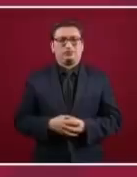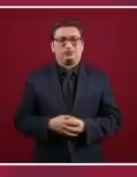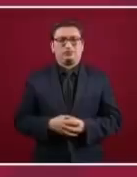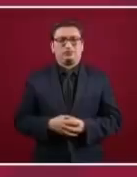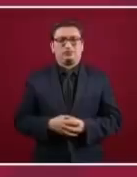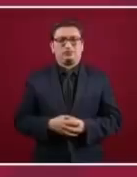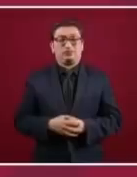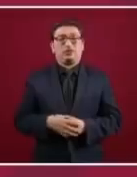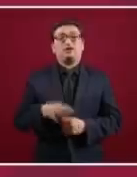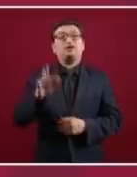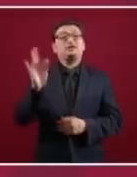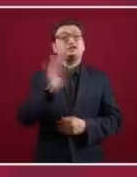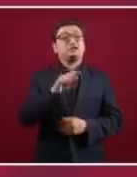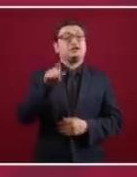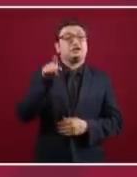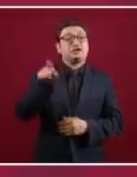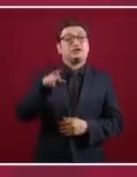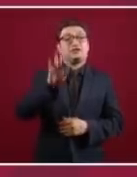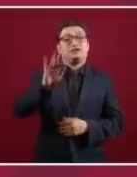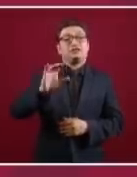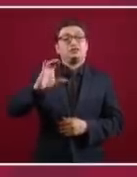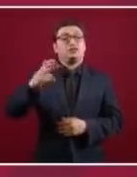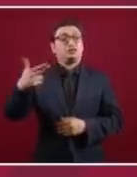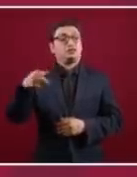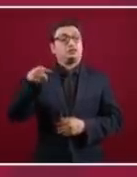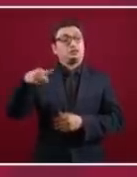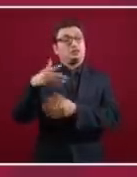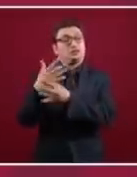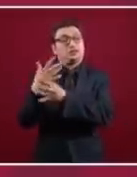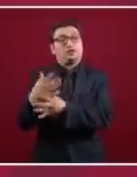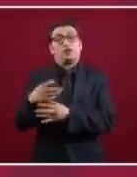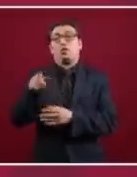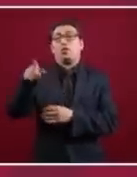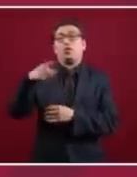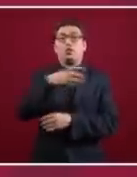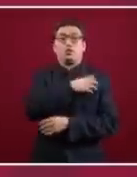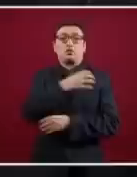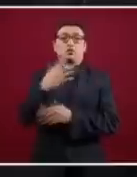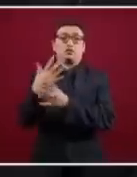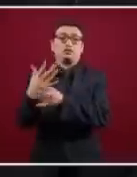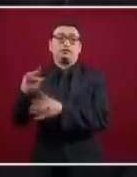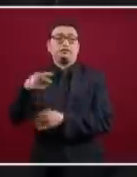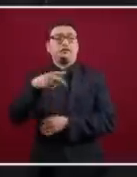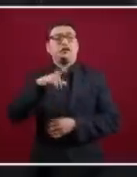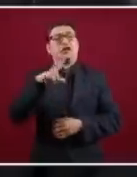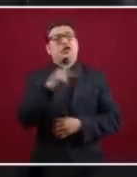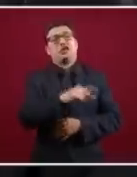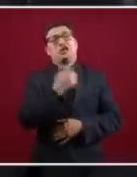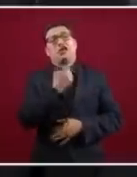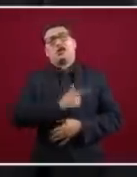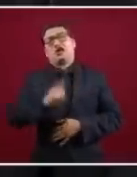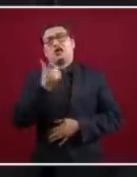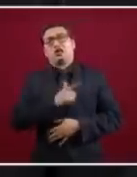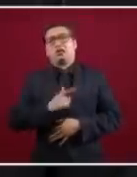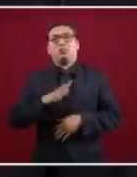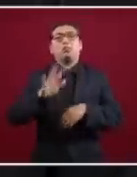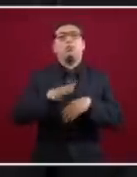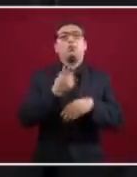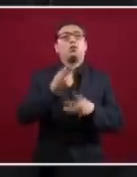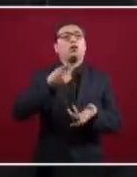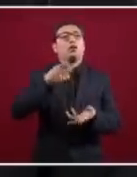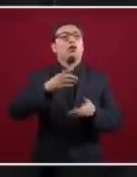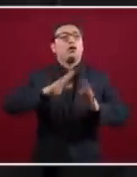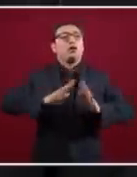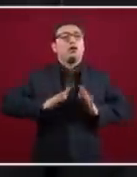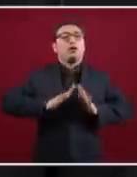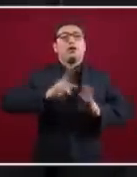argumenta de qué hay inconformidad al interior del ejército